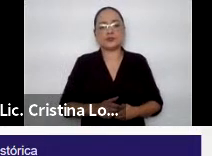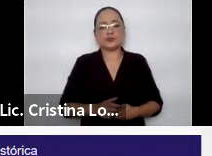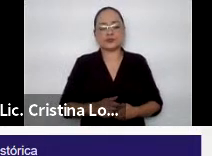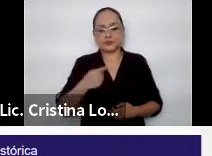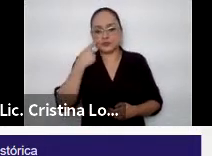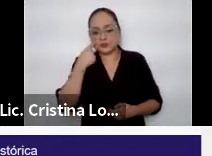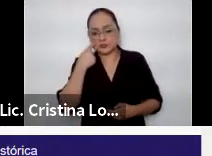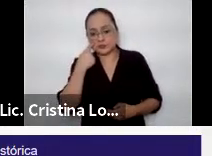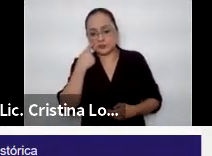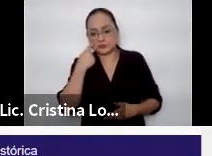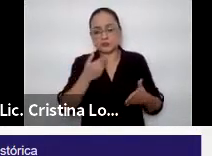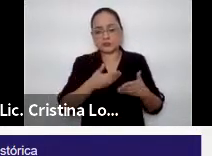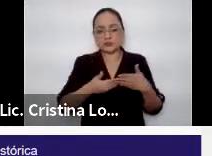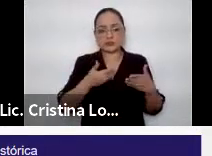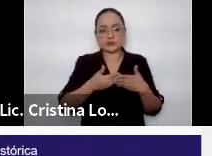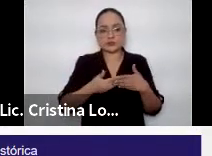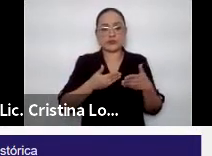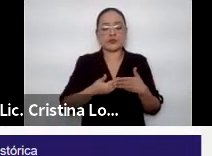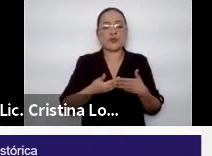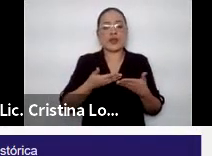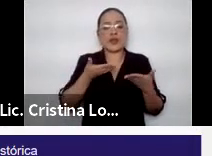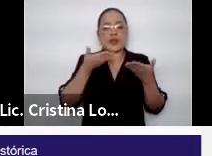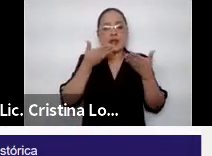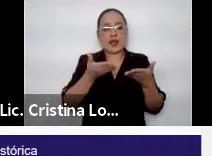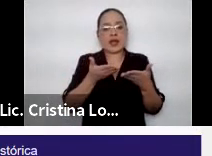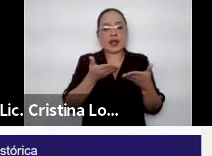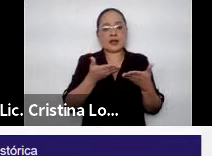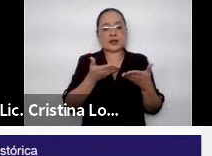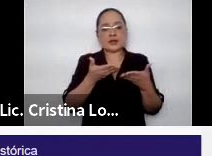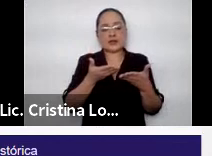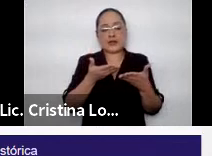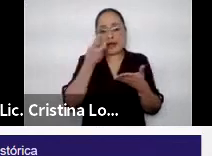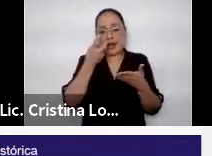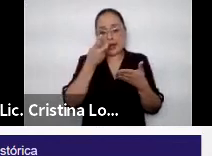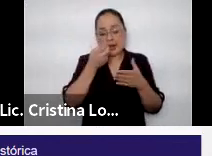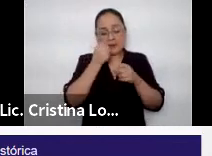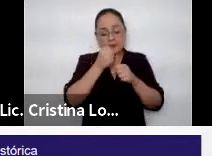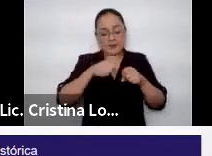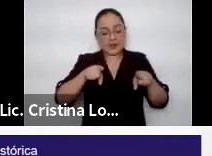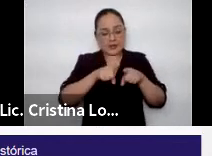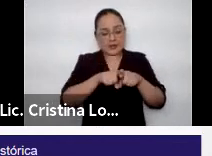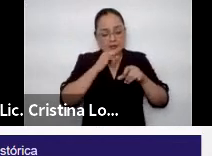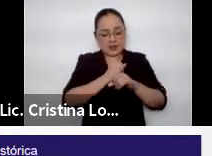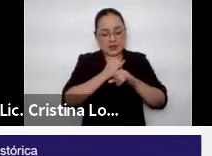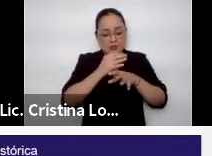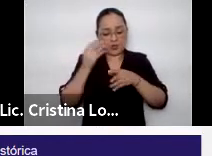Vean, y de aquí es precisamente donde se toma estos datos para la